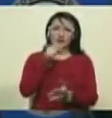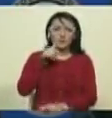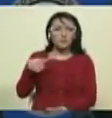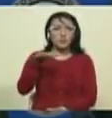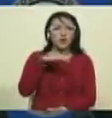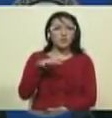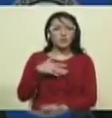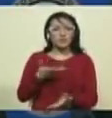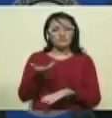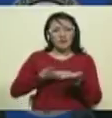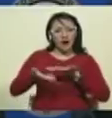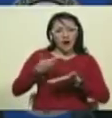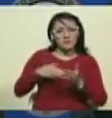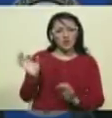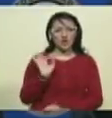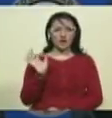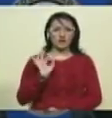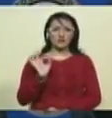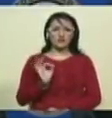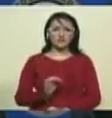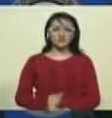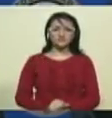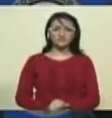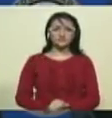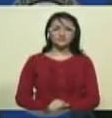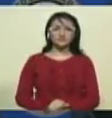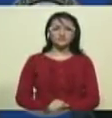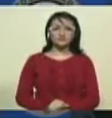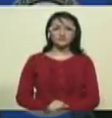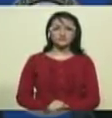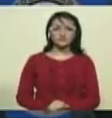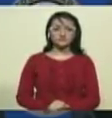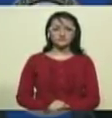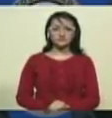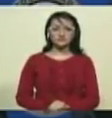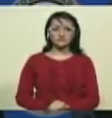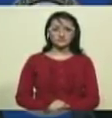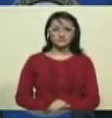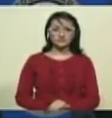a cambio. Yo les doy, les hago una,